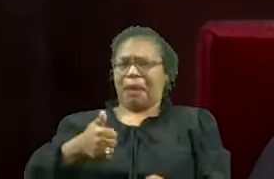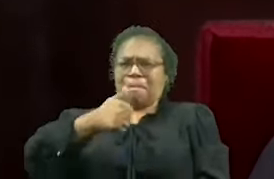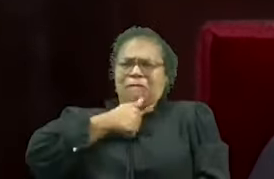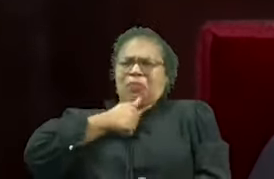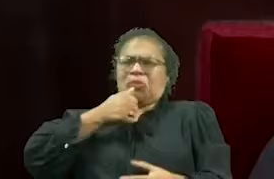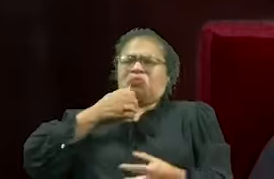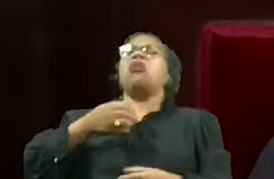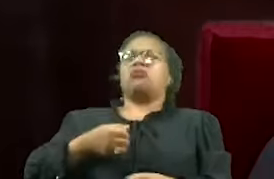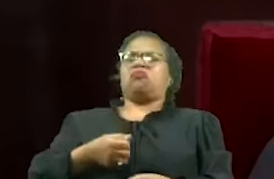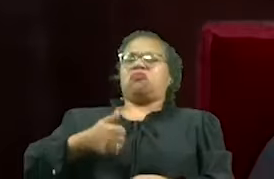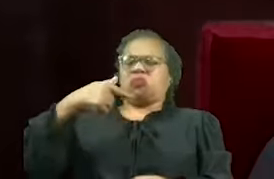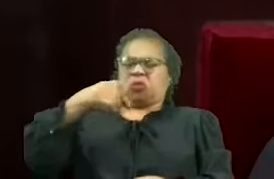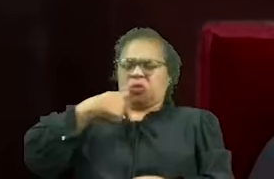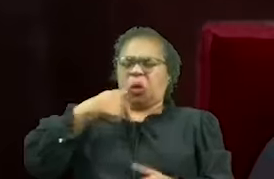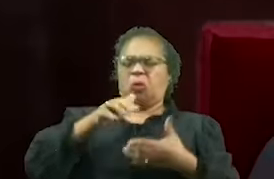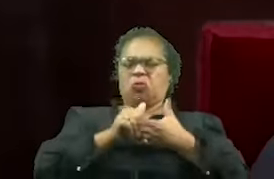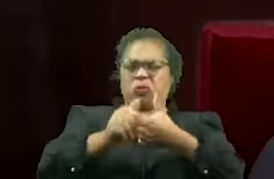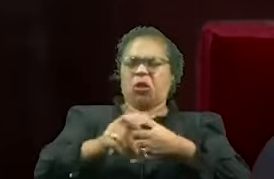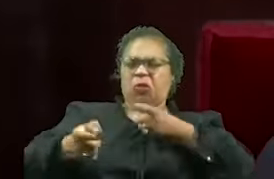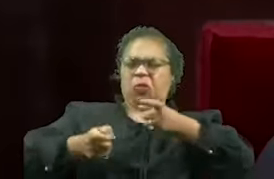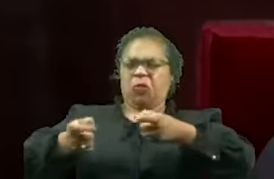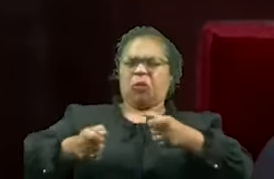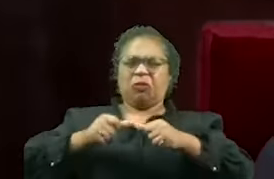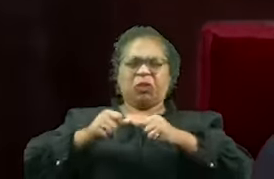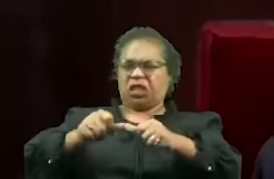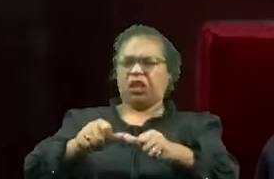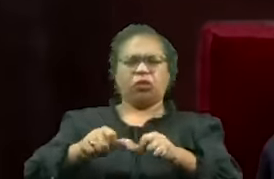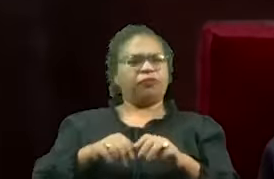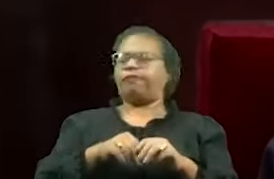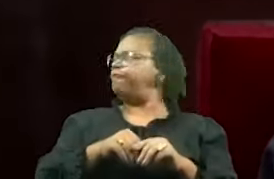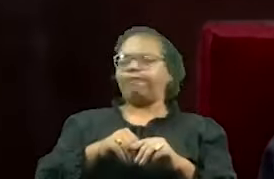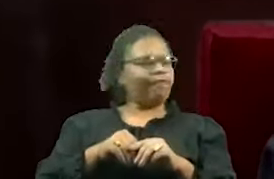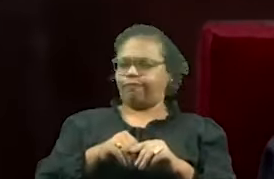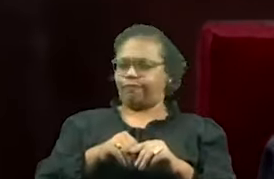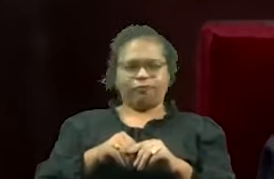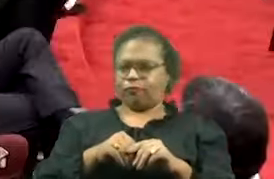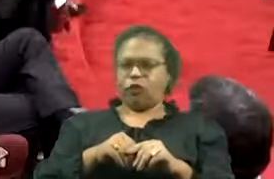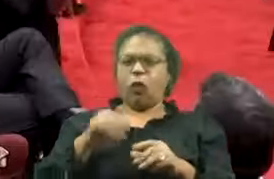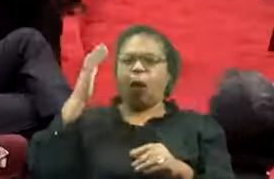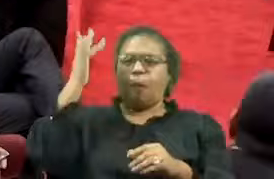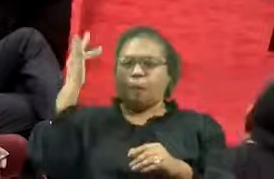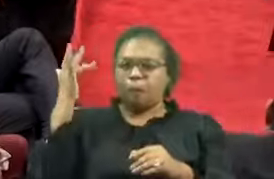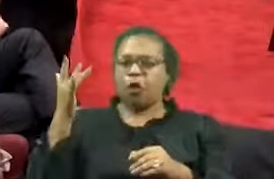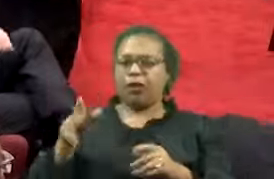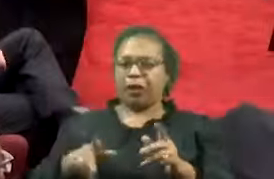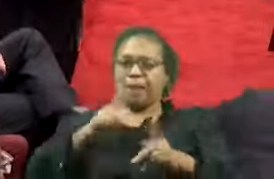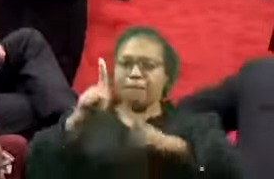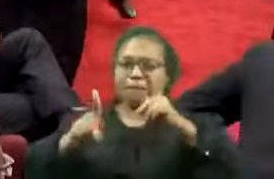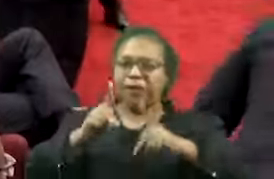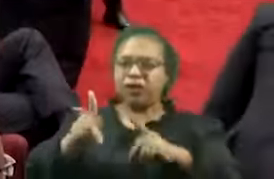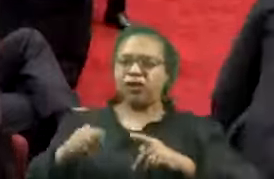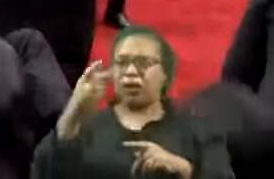se ha consagrado ahora para siempre y el pueblo soberano deberá defenderla